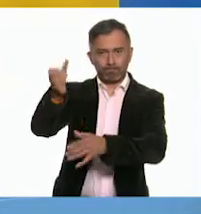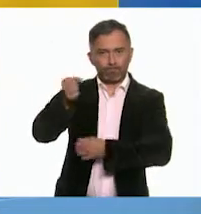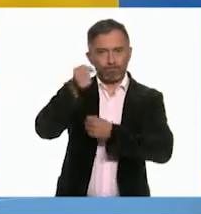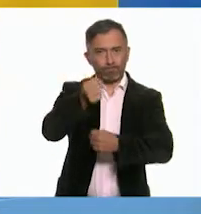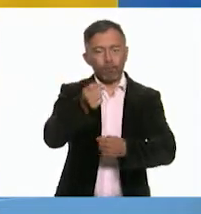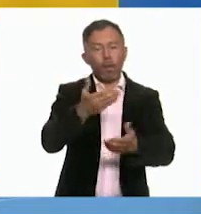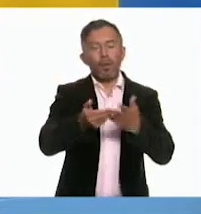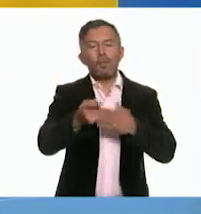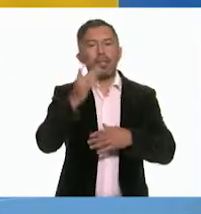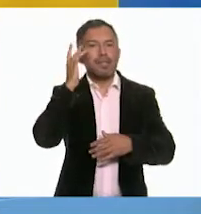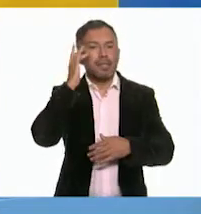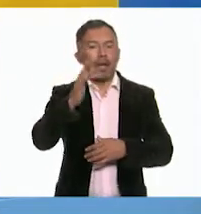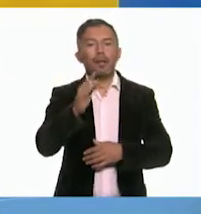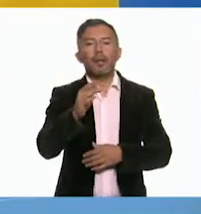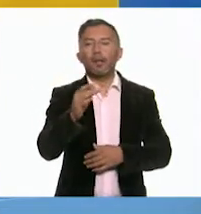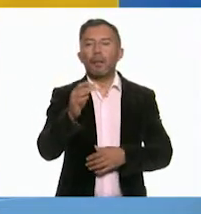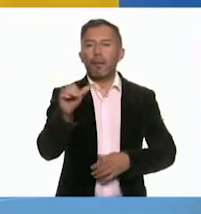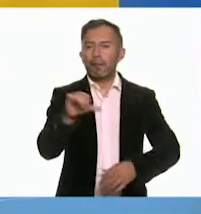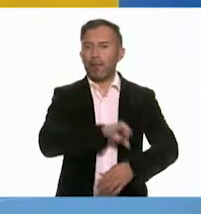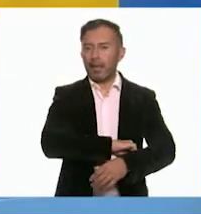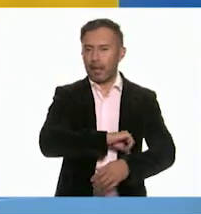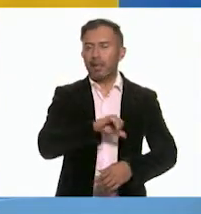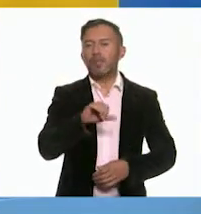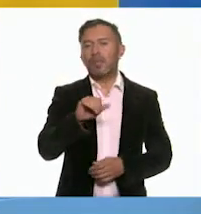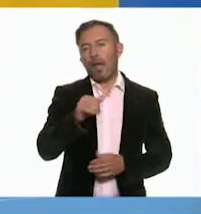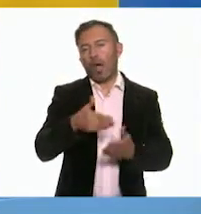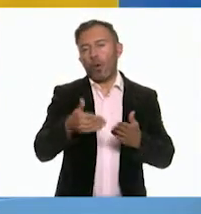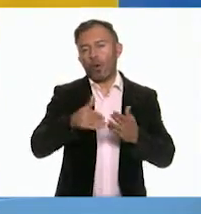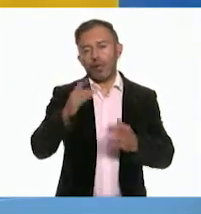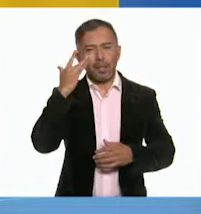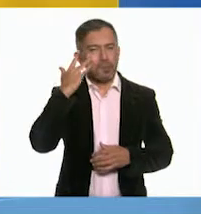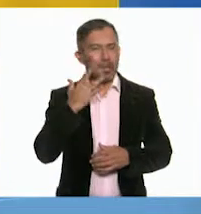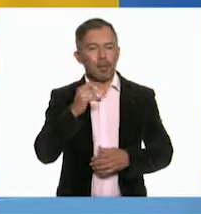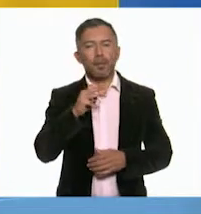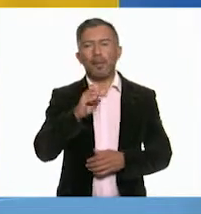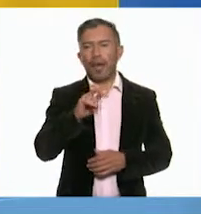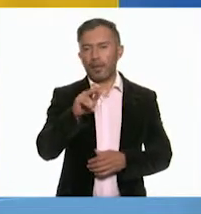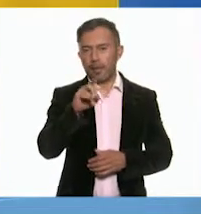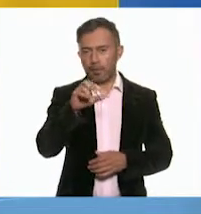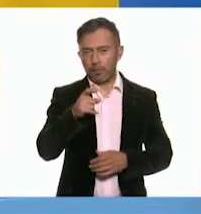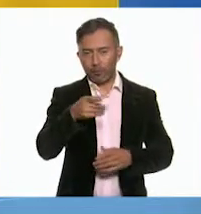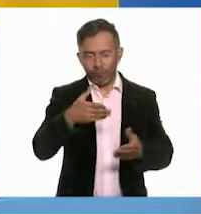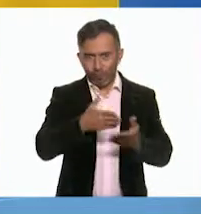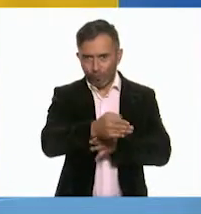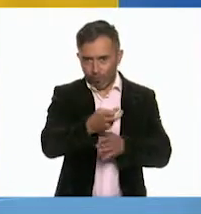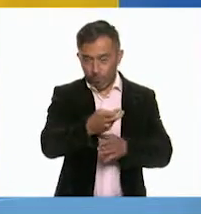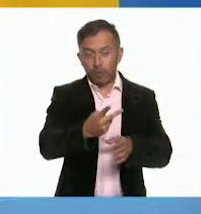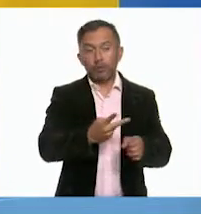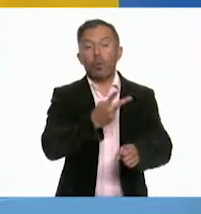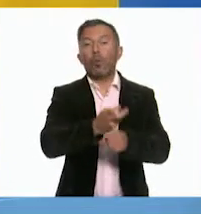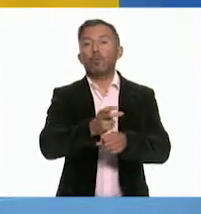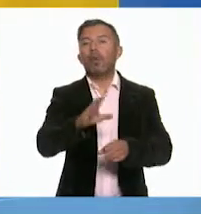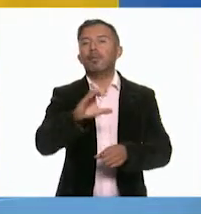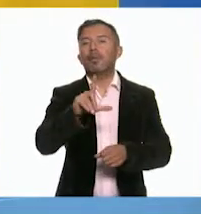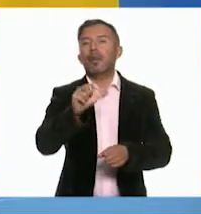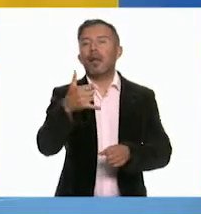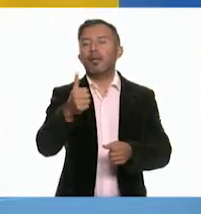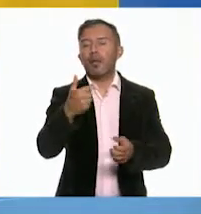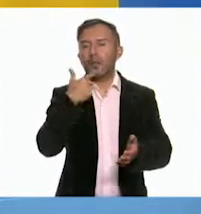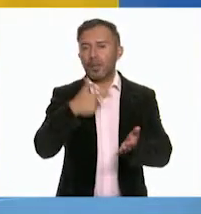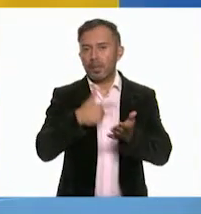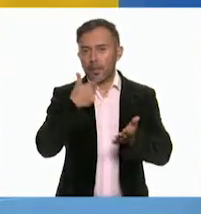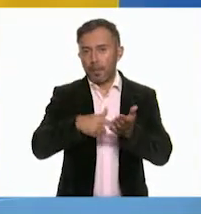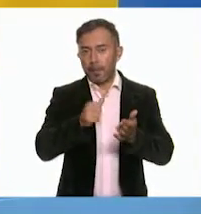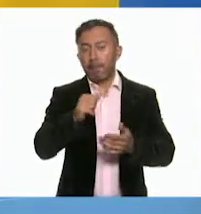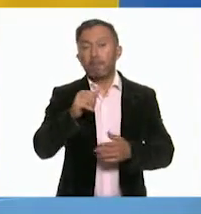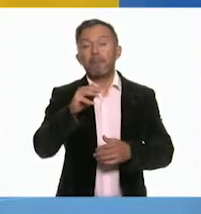de Allende, donde se unieron las tropas del Regimiento de la Reina. Después avanzaron sobre Celaya. Miguel Hidalgo fue nombrado